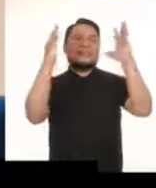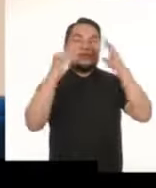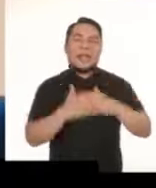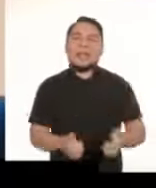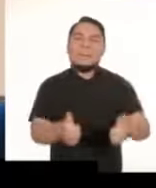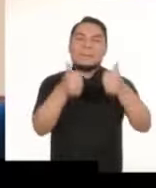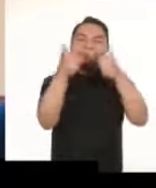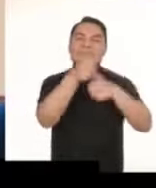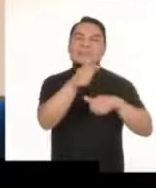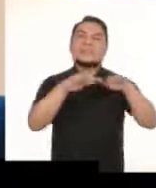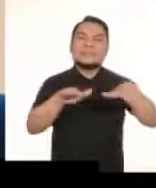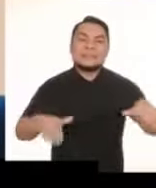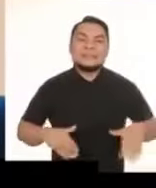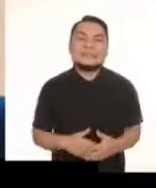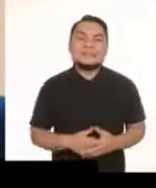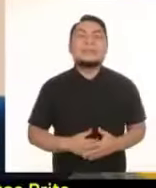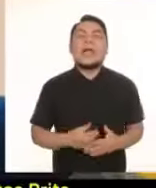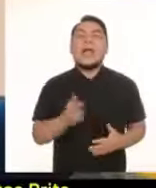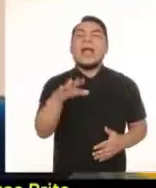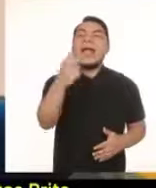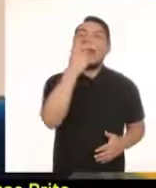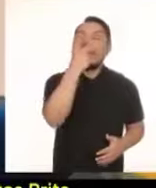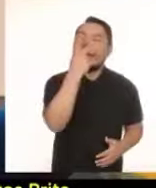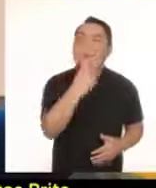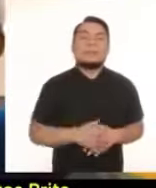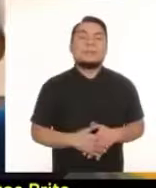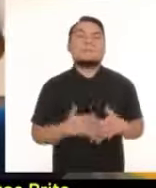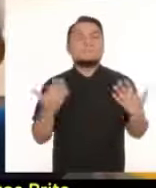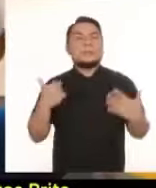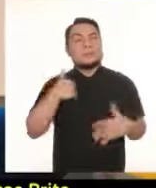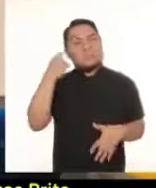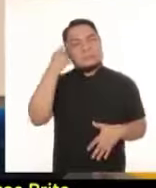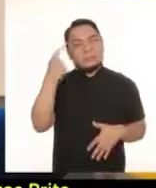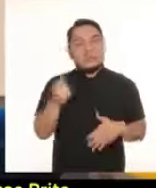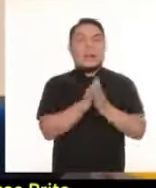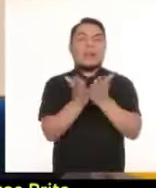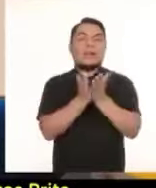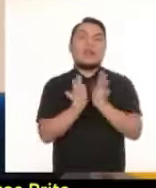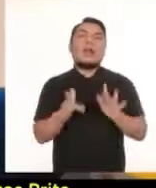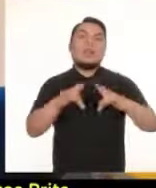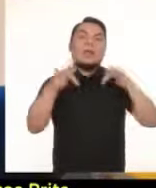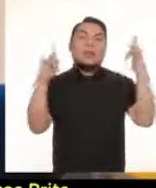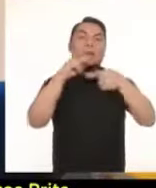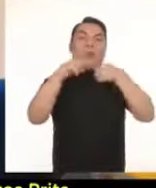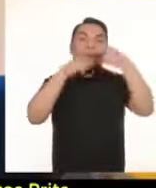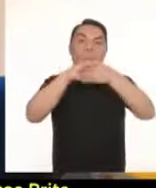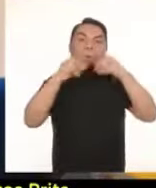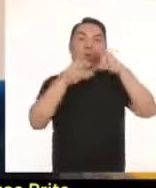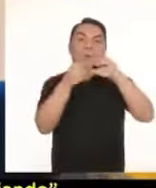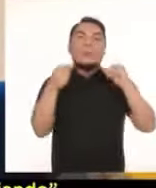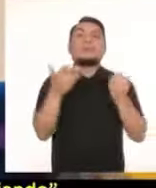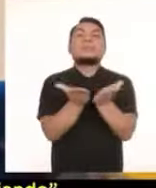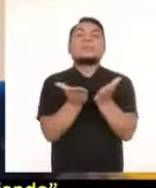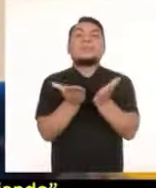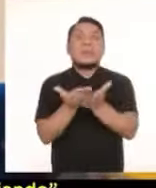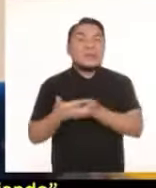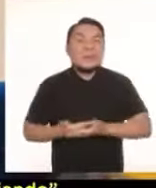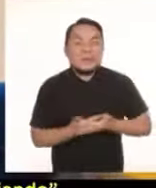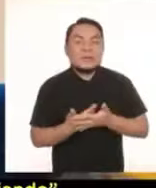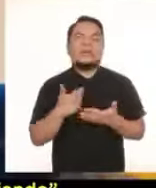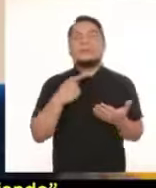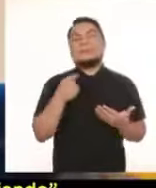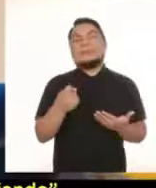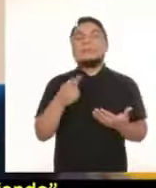¡Alimpuni! Muy bien, chicos. A ver, según mi libro mágico de cuentos Prite, disfrutemos